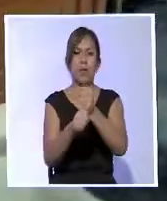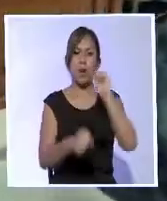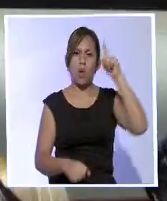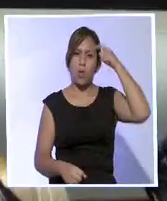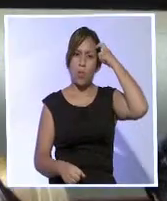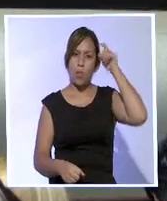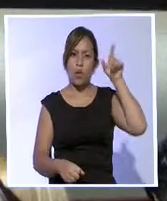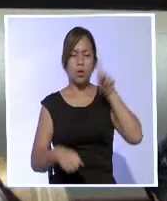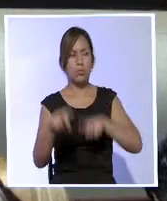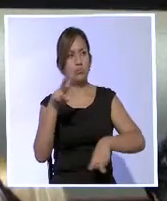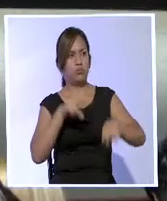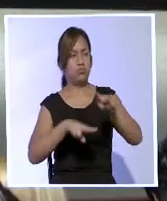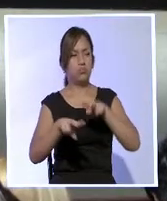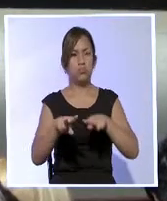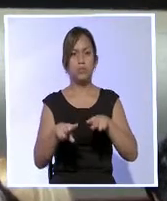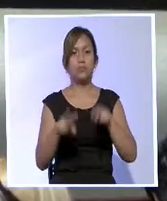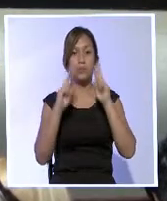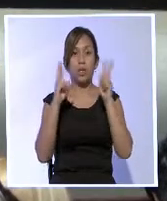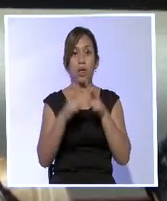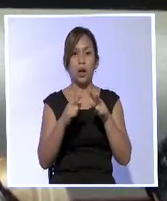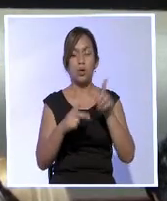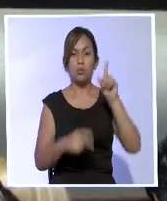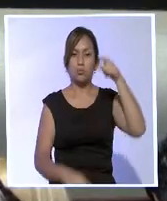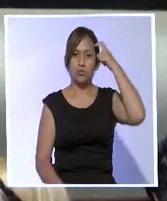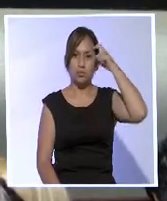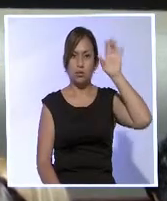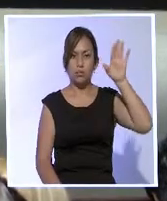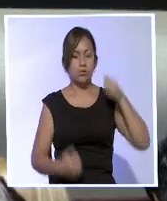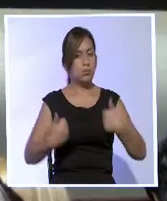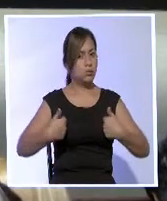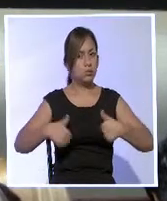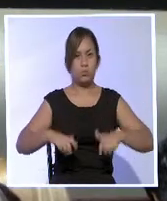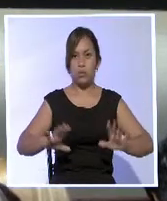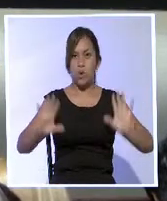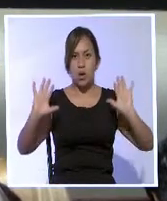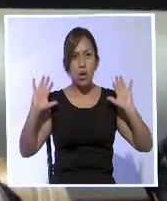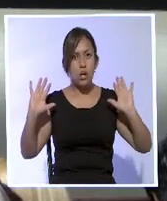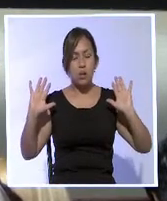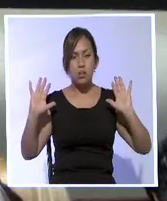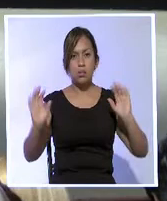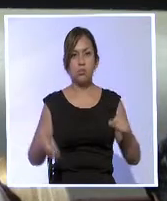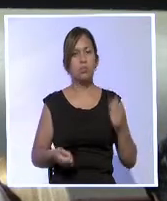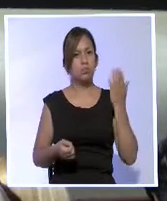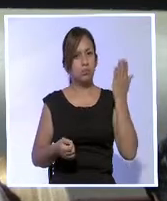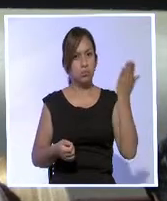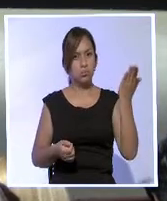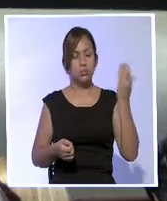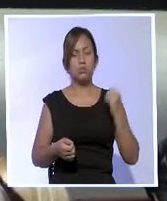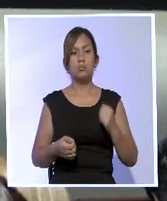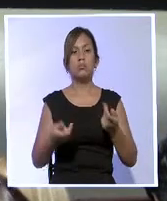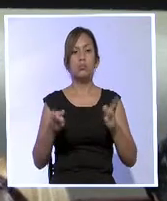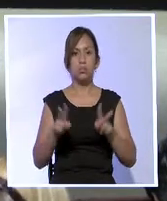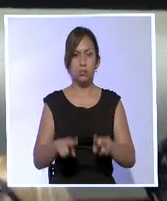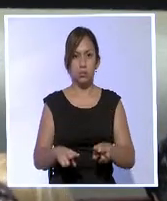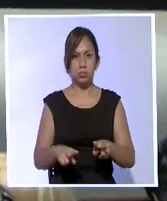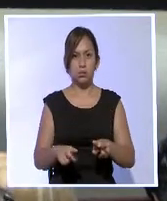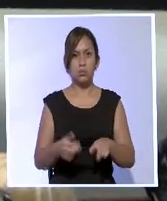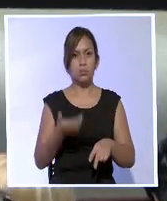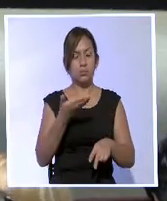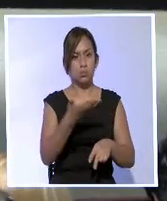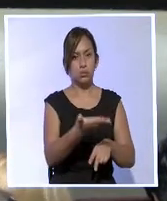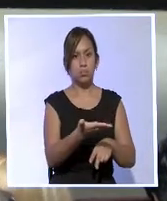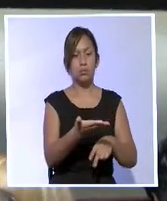implica reconocer que el aparato estatal en cualquiera de sus funciones de la legislativa a la ejecutiva a la judicial